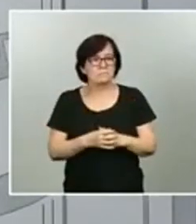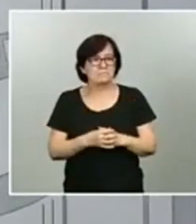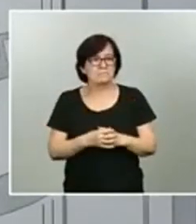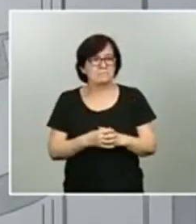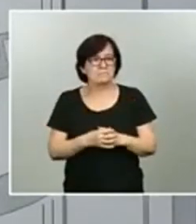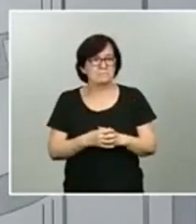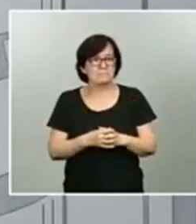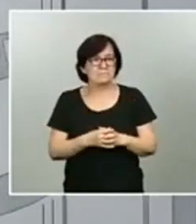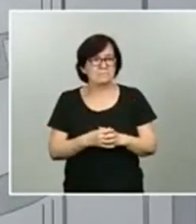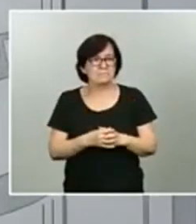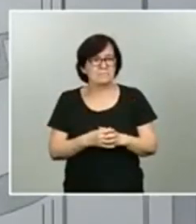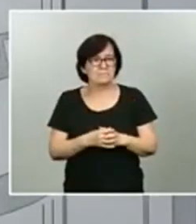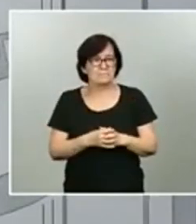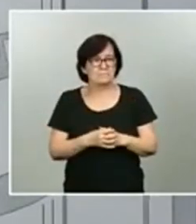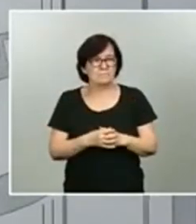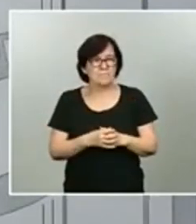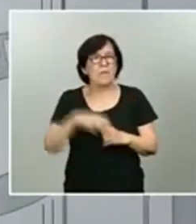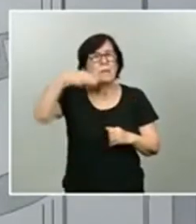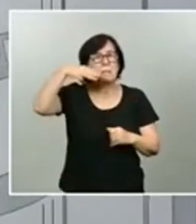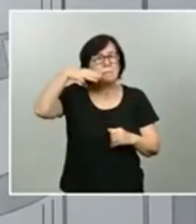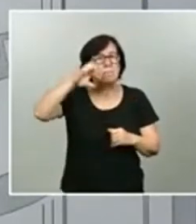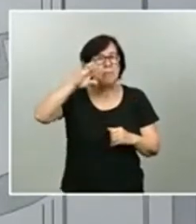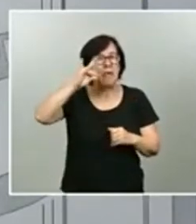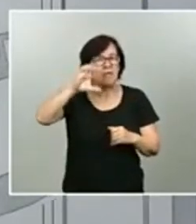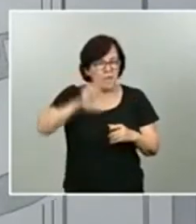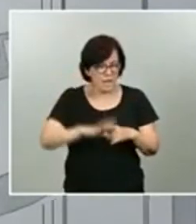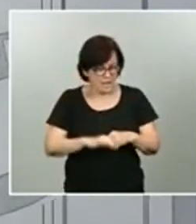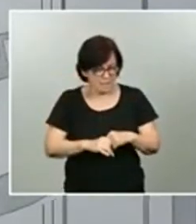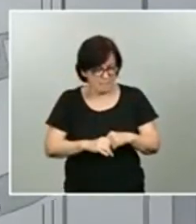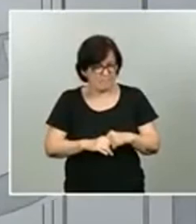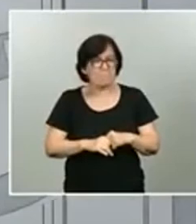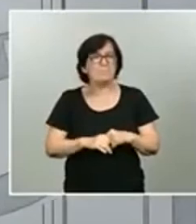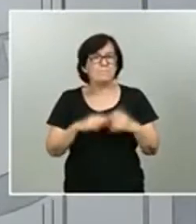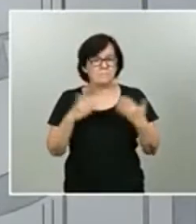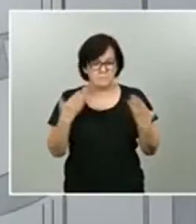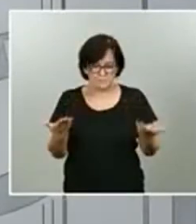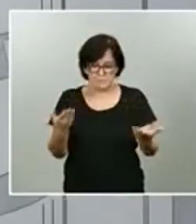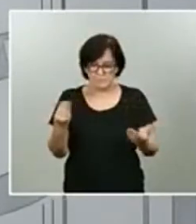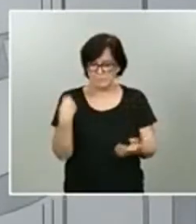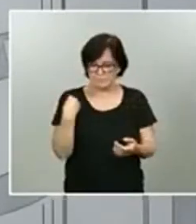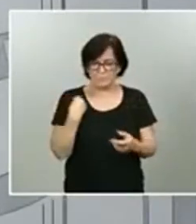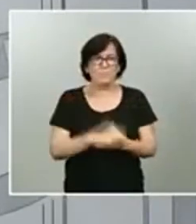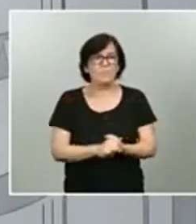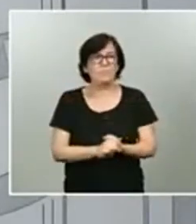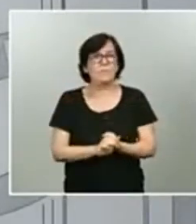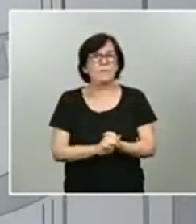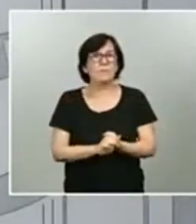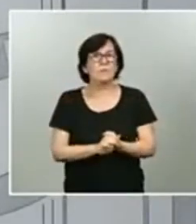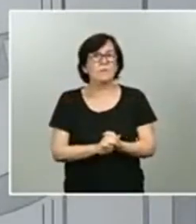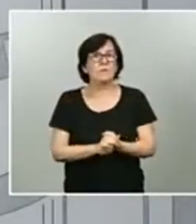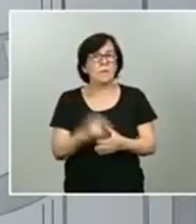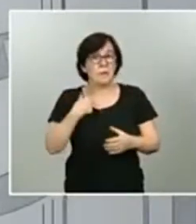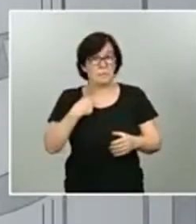sul MES. Sobre el MEDE. La posizione pues, mia sul MES mi posizione una volta in quanto cambia. Al